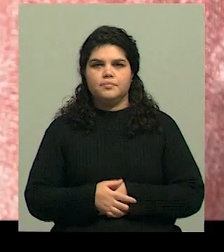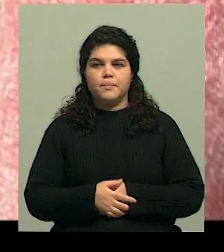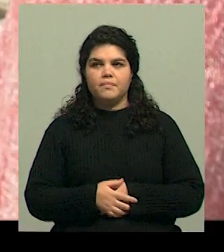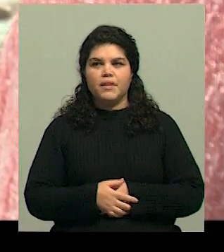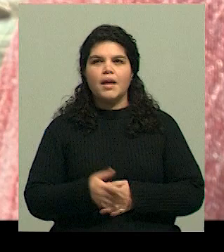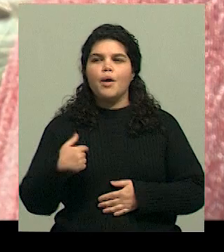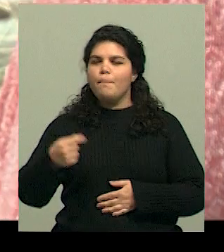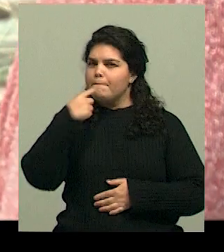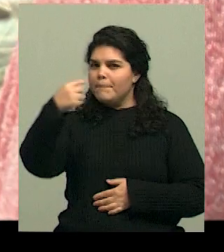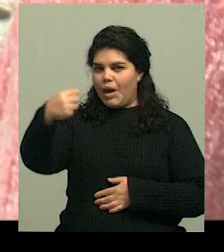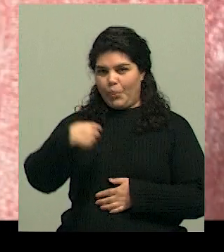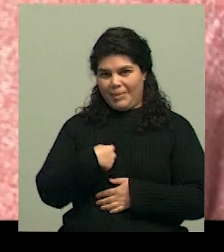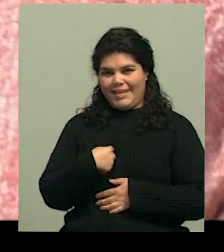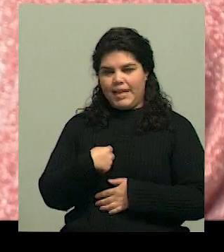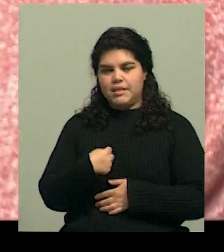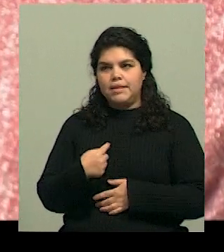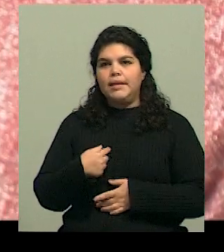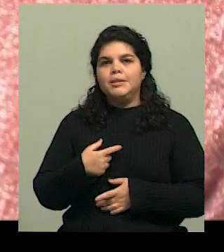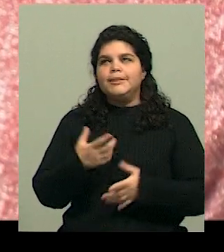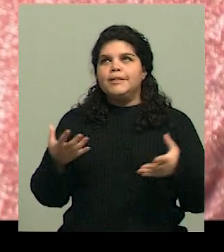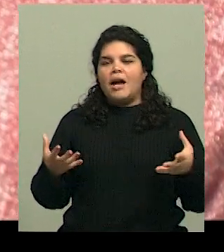Vos te estás apuntando más que nada de los